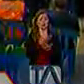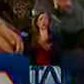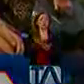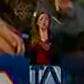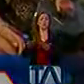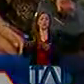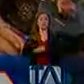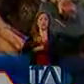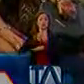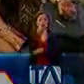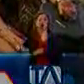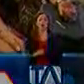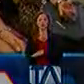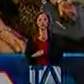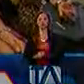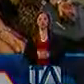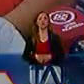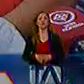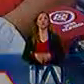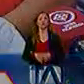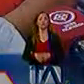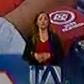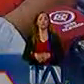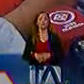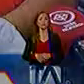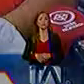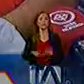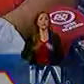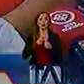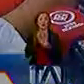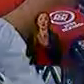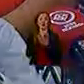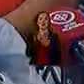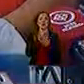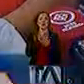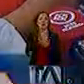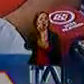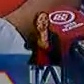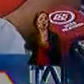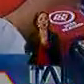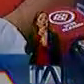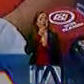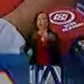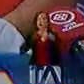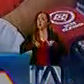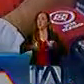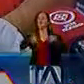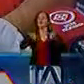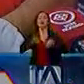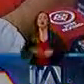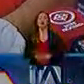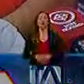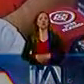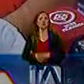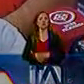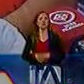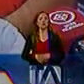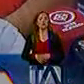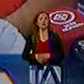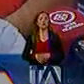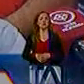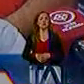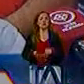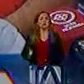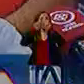peticiones antes de tomar cualquier decisión. Lo primero que queremos plantear es la estabilidad de los trabajadores. ¿Cuál es la situación que va a tener